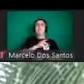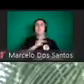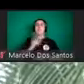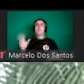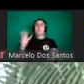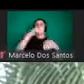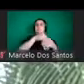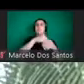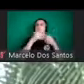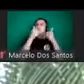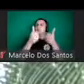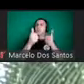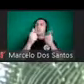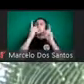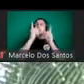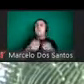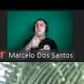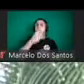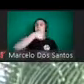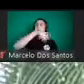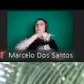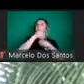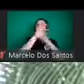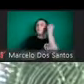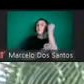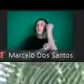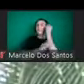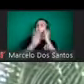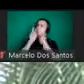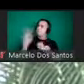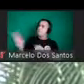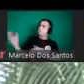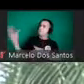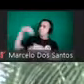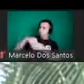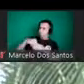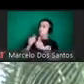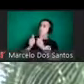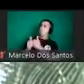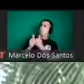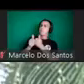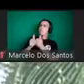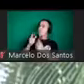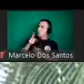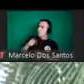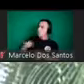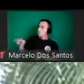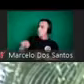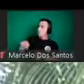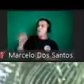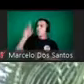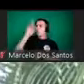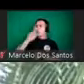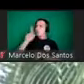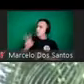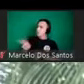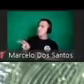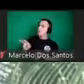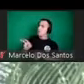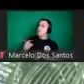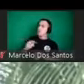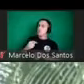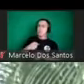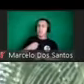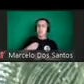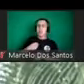adentro, y justamente esas mentalidades que son los que al final terminan siendo los responsables de generar esas